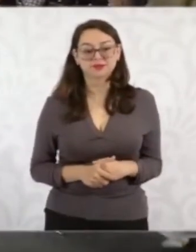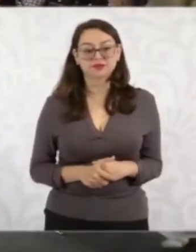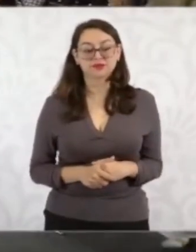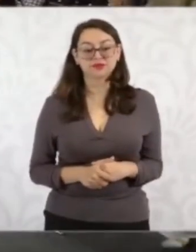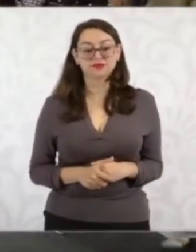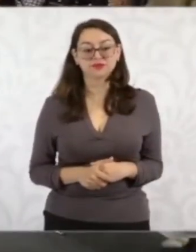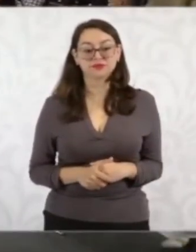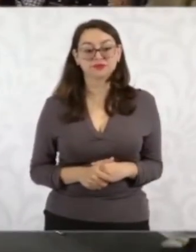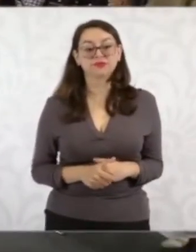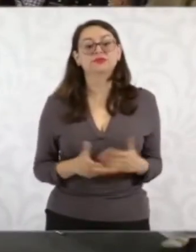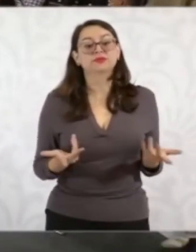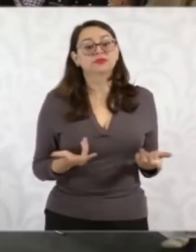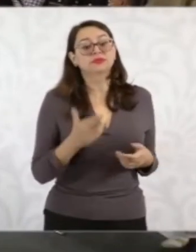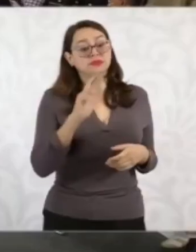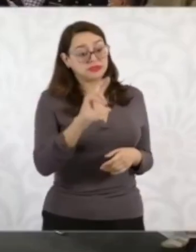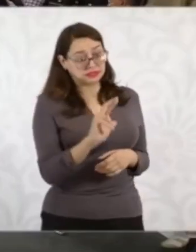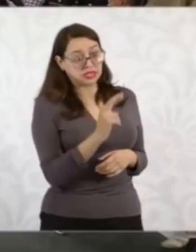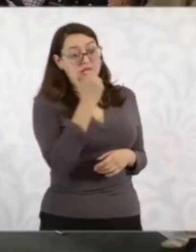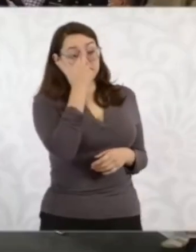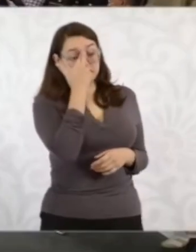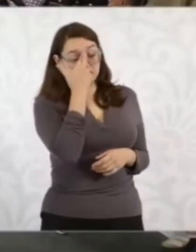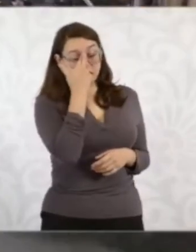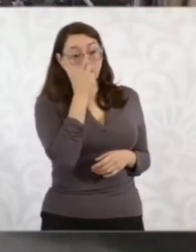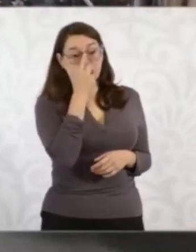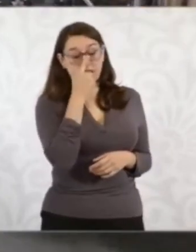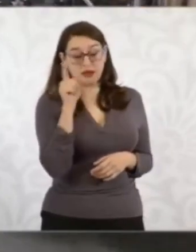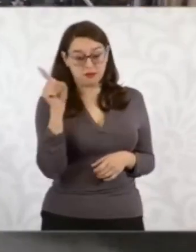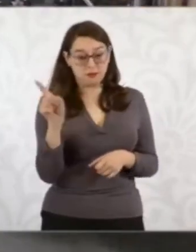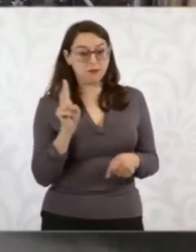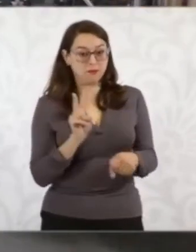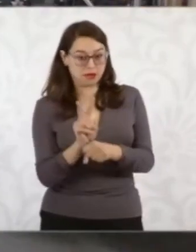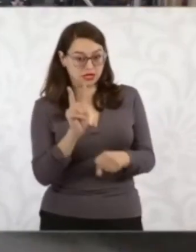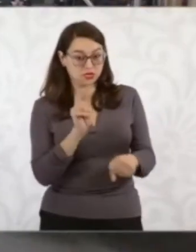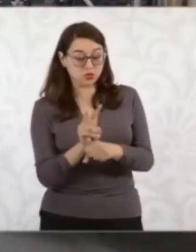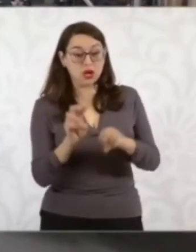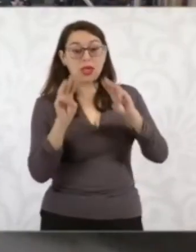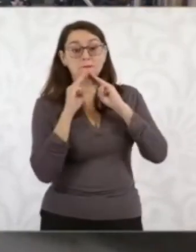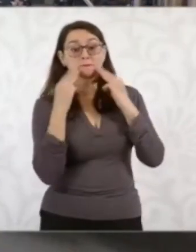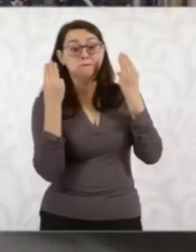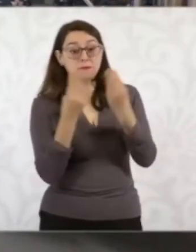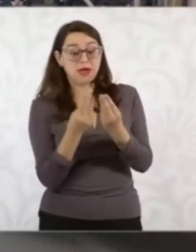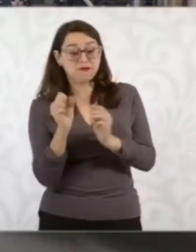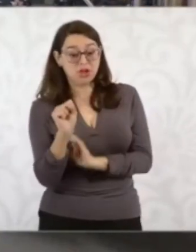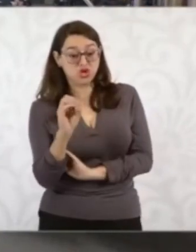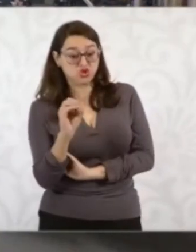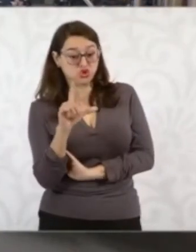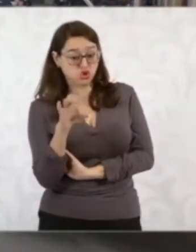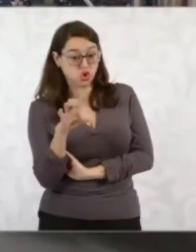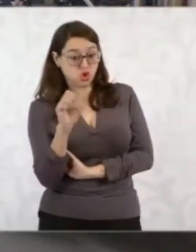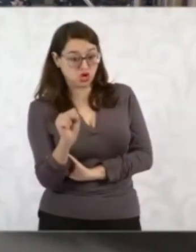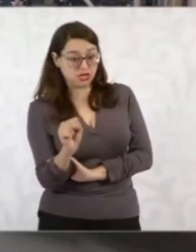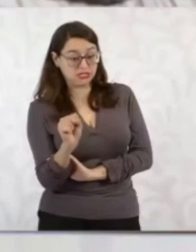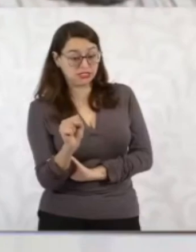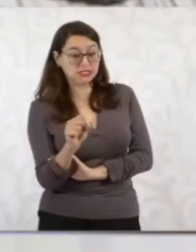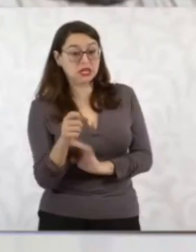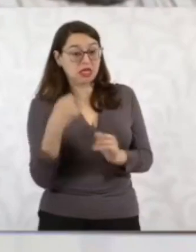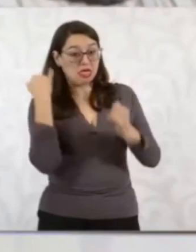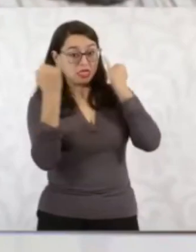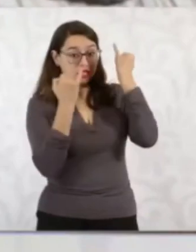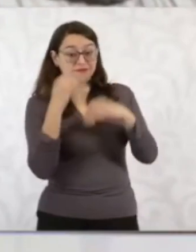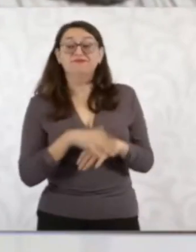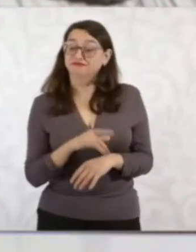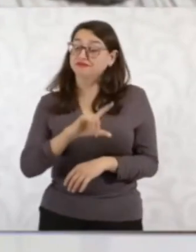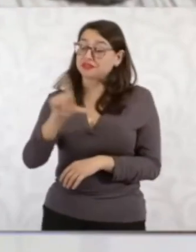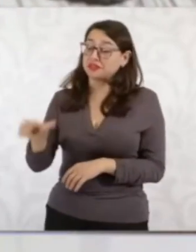Nada más recordar, Presidenta, que en Venezuela, después lo del cártel de los soles, se dijo como que… Se dijo que era falso, incluso dicho por